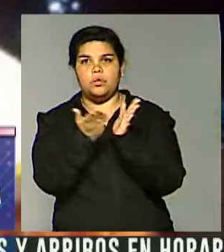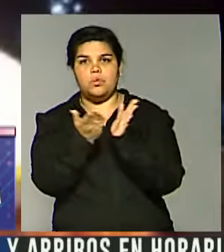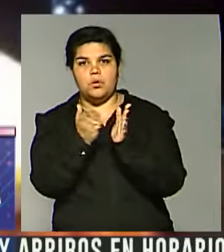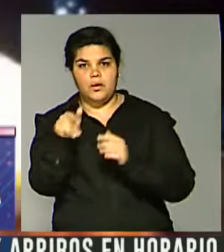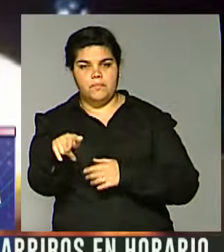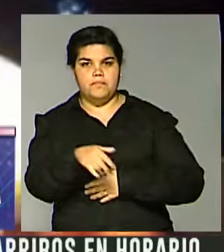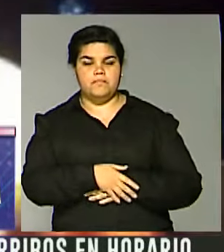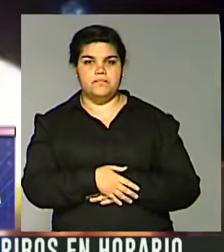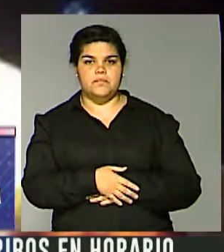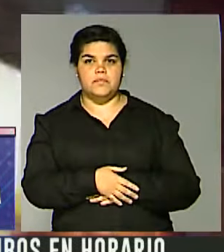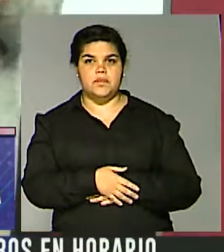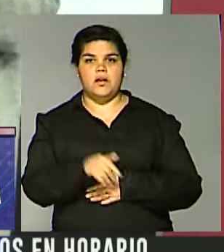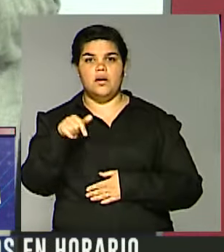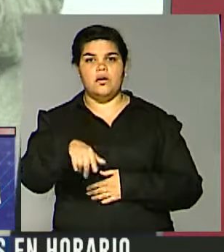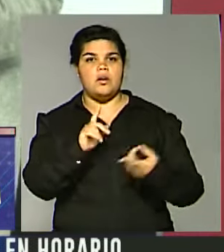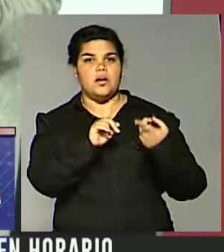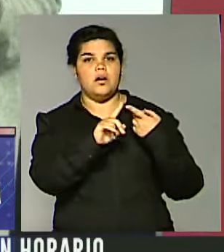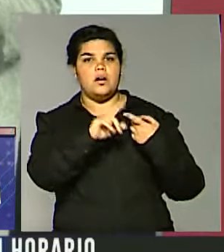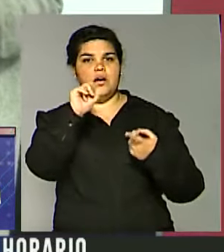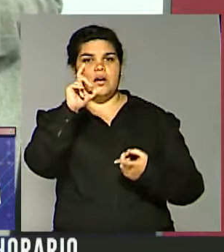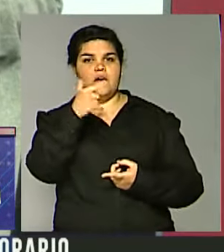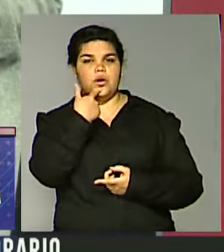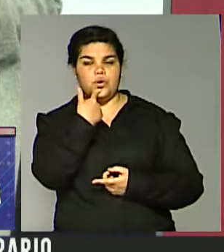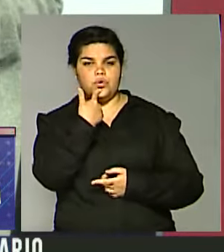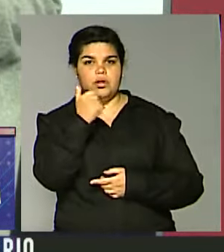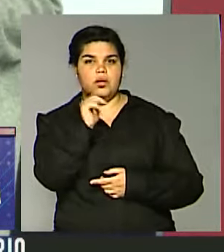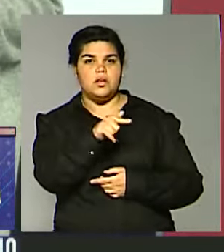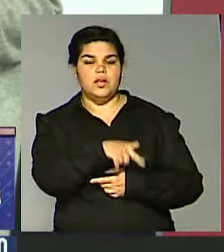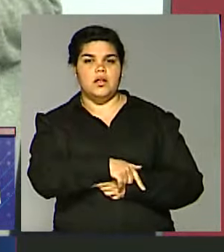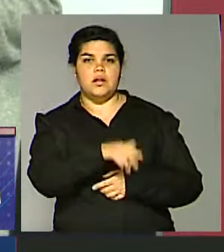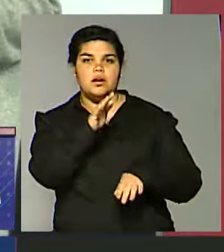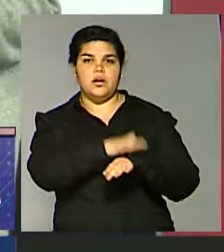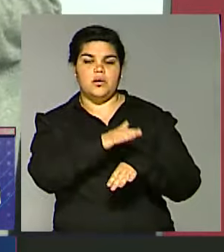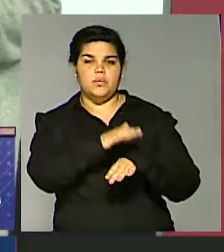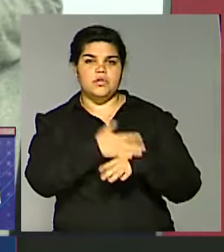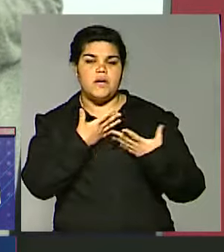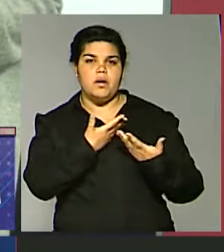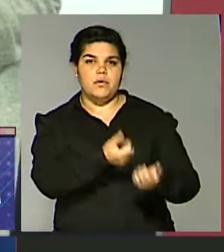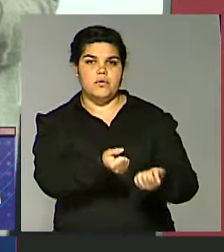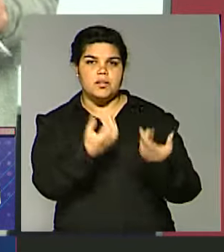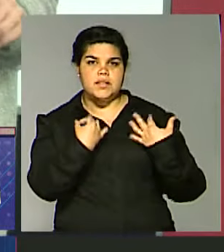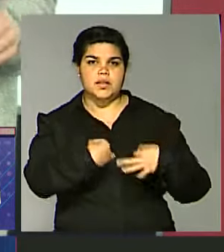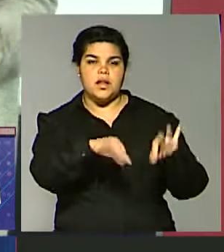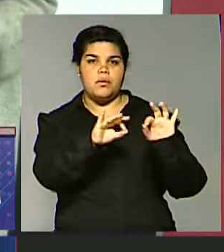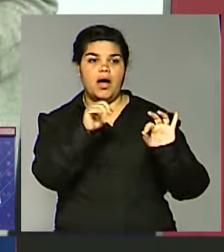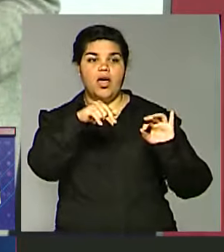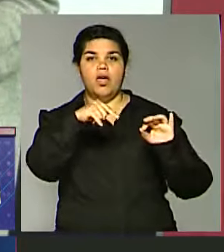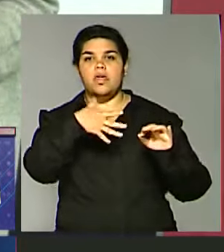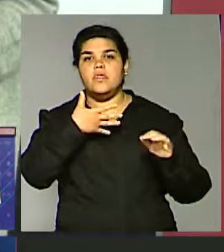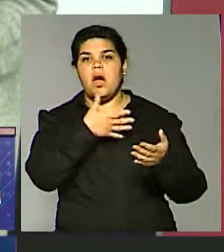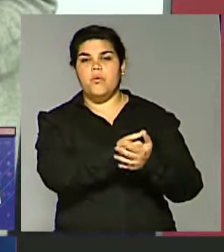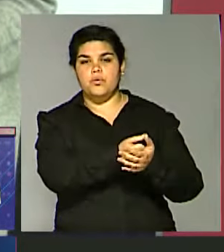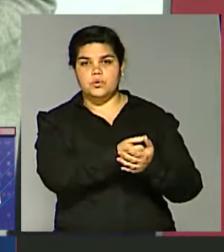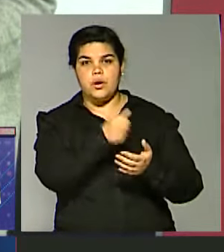Estamos en contacto telefónico con Carlos Lombardi, quien es el representante legal de la Red de Sobrevivientes de Abuso Sexual Eclesiástico en Argentina. Y